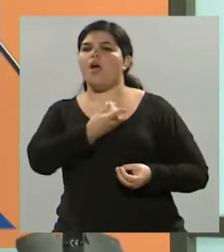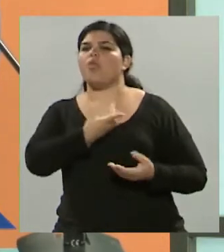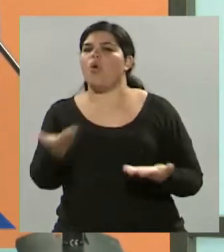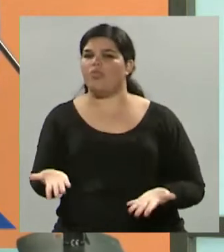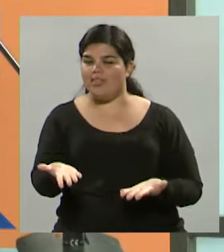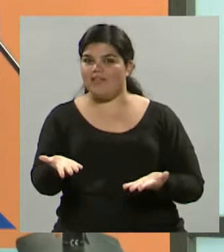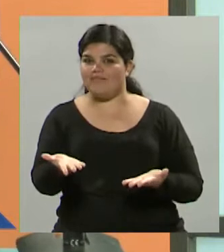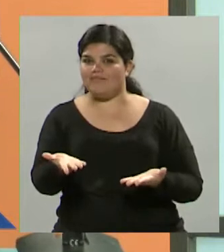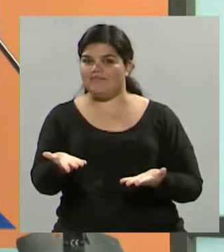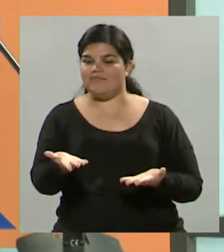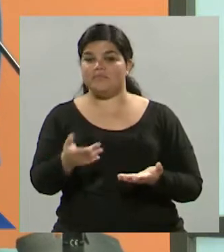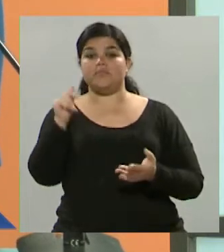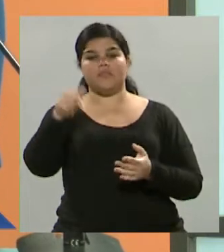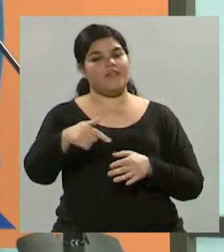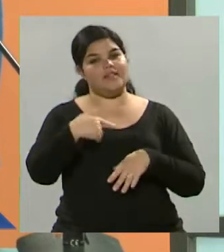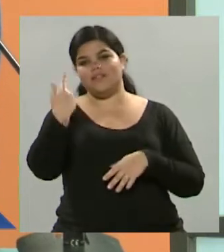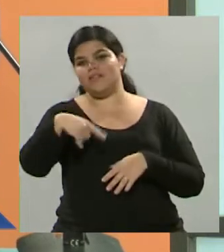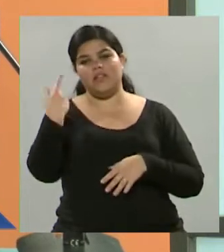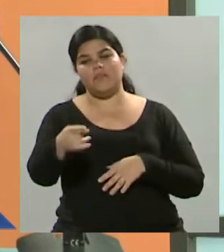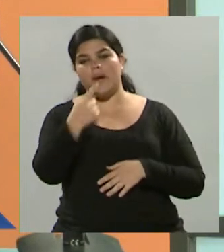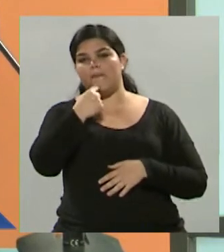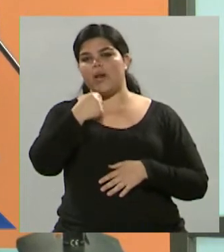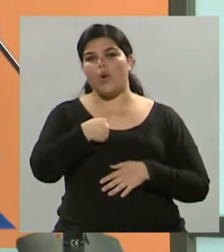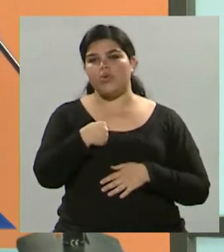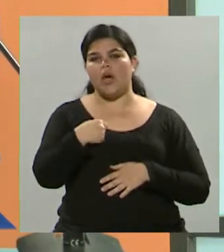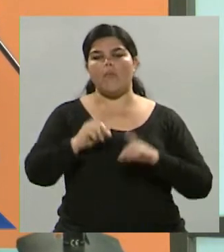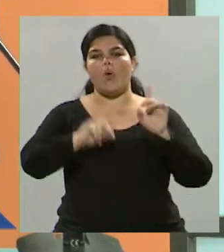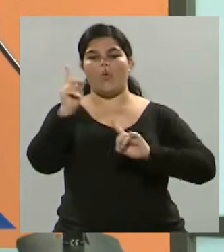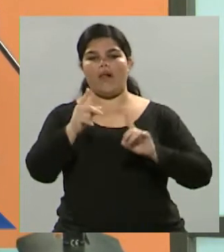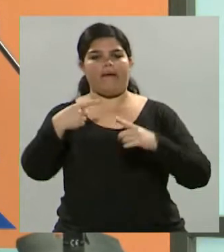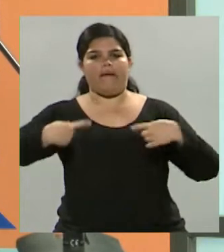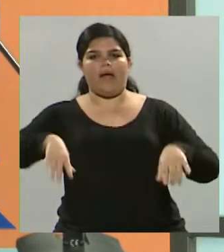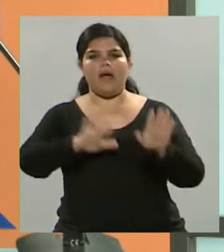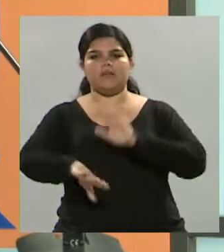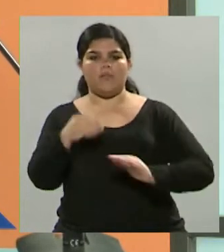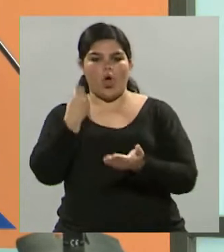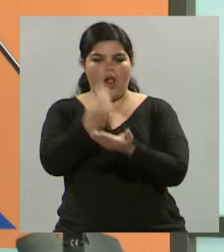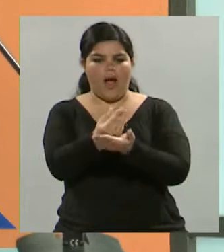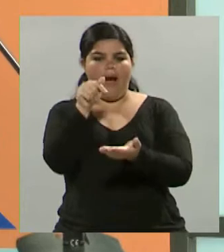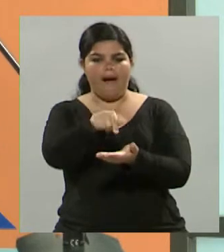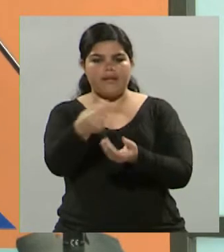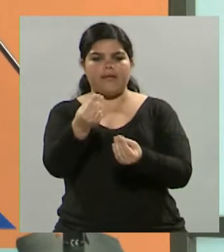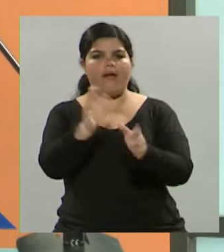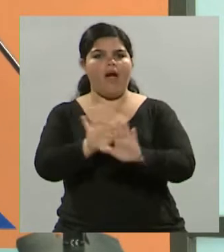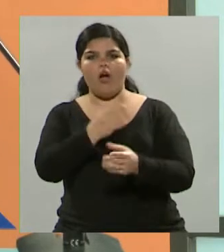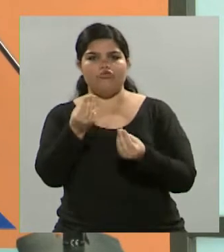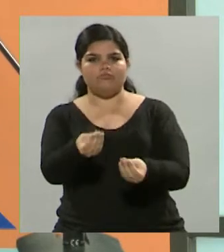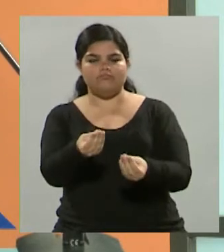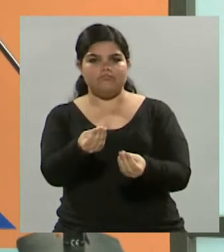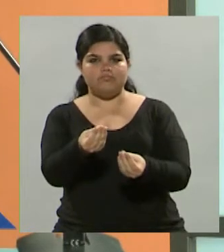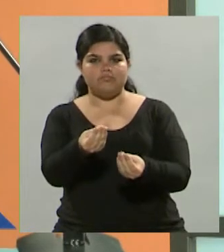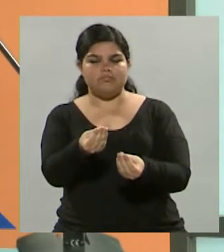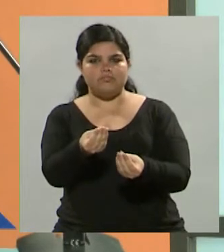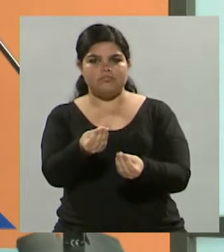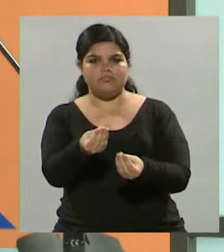básicamente durante toda la función lo que nos preguntamos es qué hacemos en el lugar de donde estamos, cómo